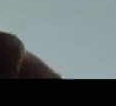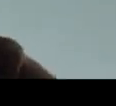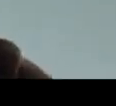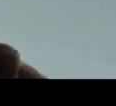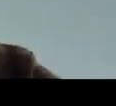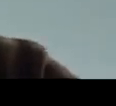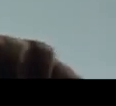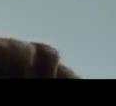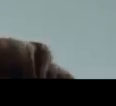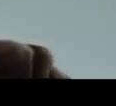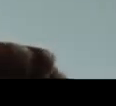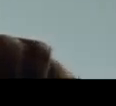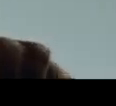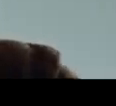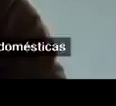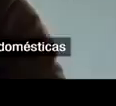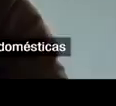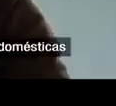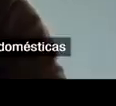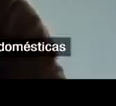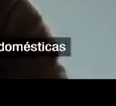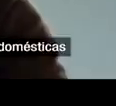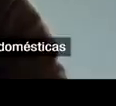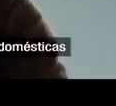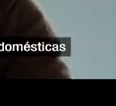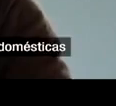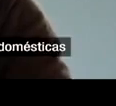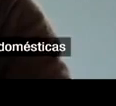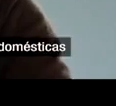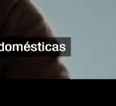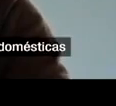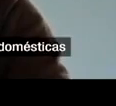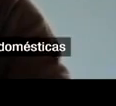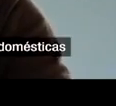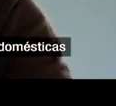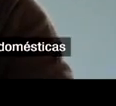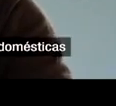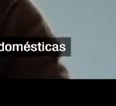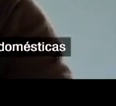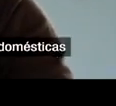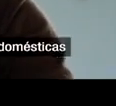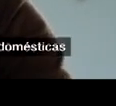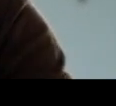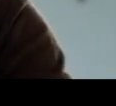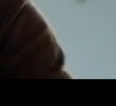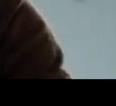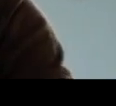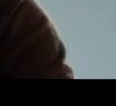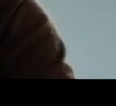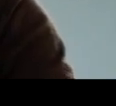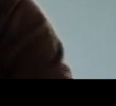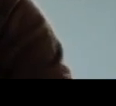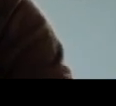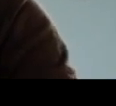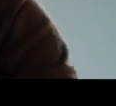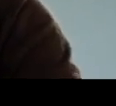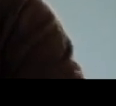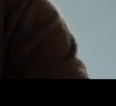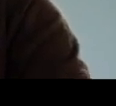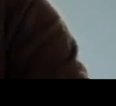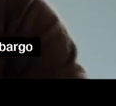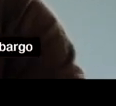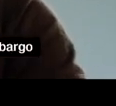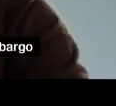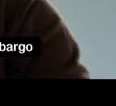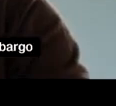Es cierto lo que le acabo de decir a Lucía. Todos los patronos tienen la obligación de asegurar a las trabajadoras domésticas sin importar si trabajan por horas o tiempo